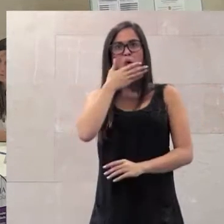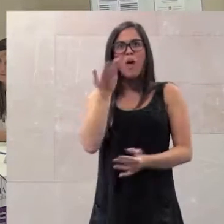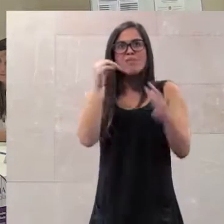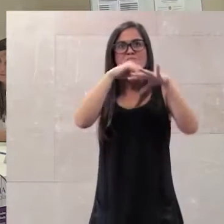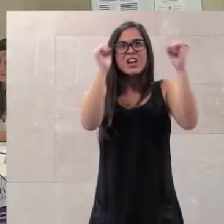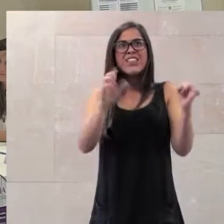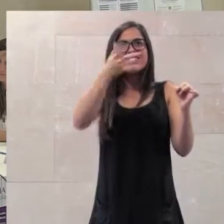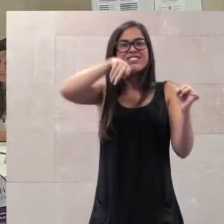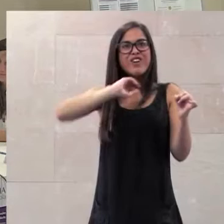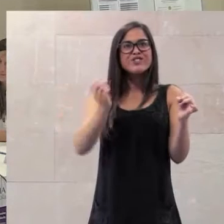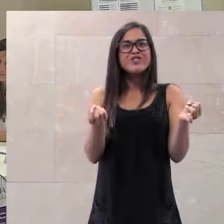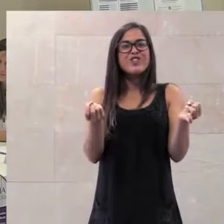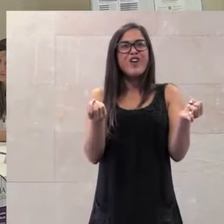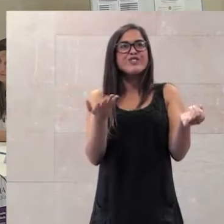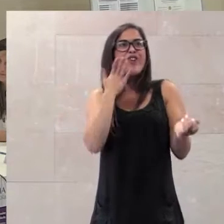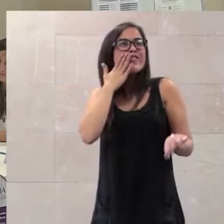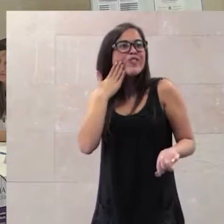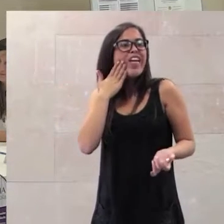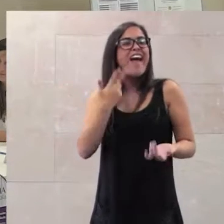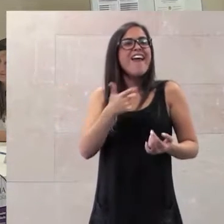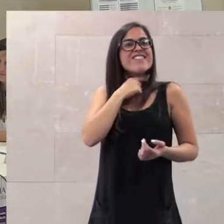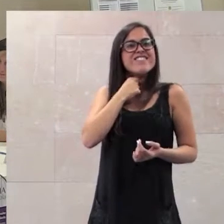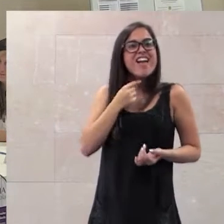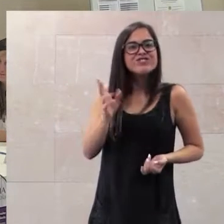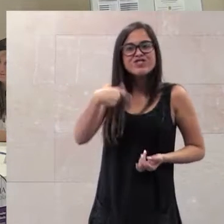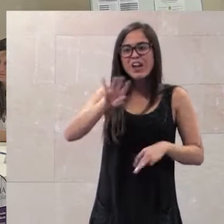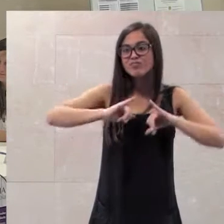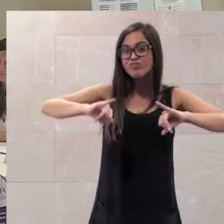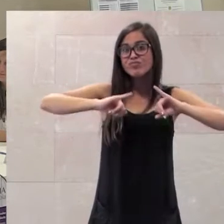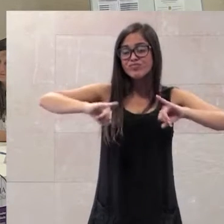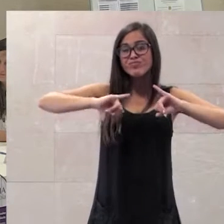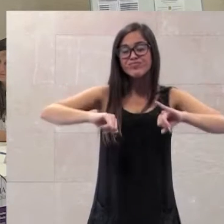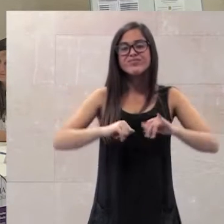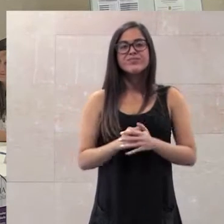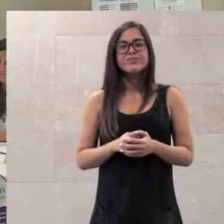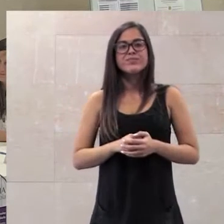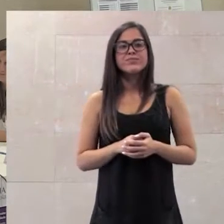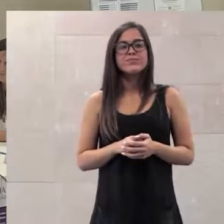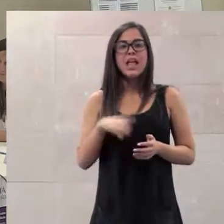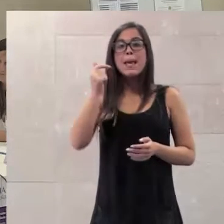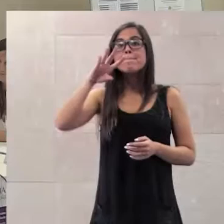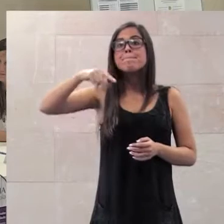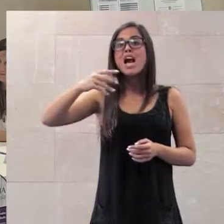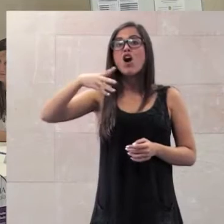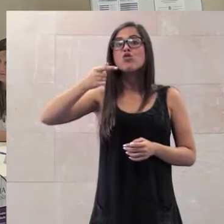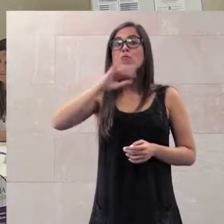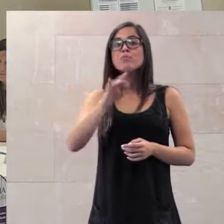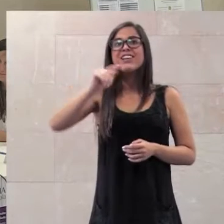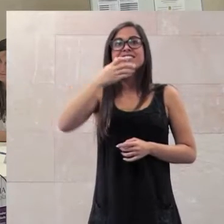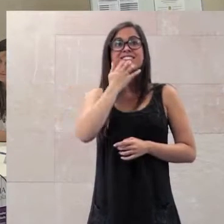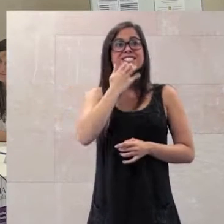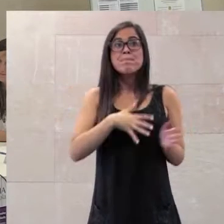reputación, donde reírnos, donde llorar también, pasárnoslo bien, porque de verdad que nos lo pasamos muy bien. Y como dijo Emma Goldman, si no se puede bailar, esta